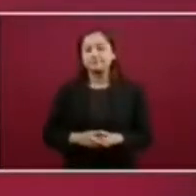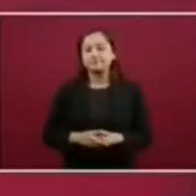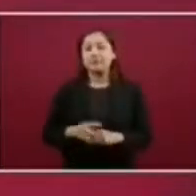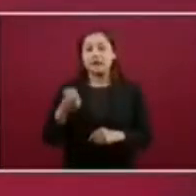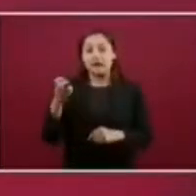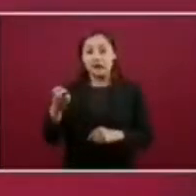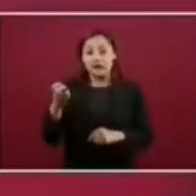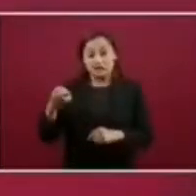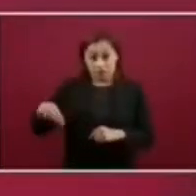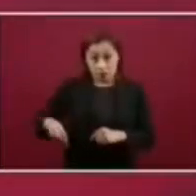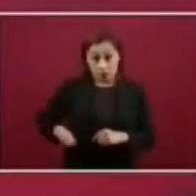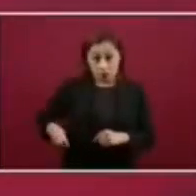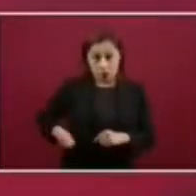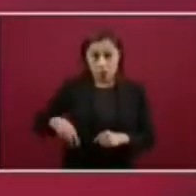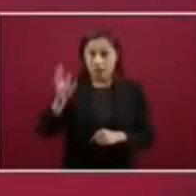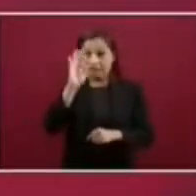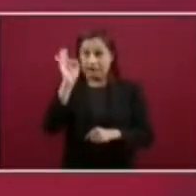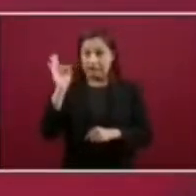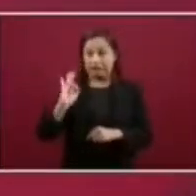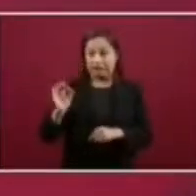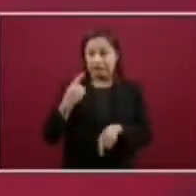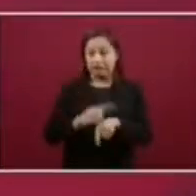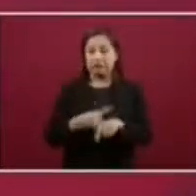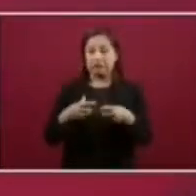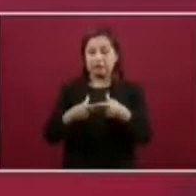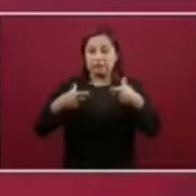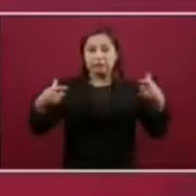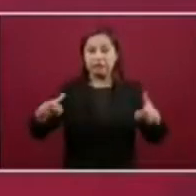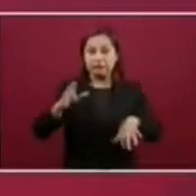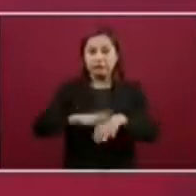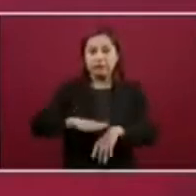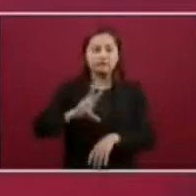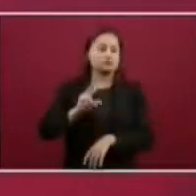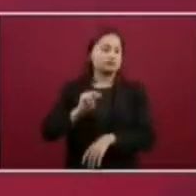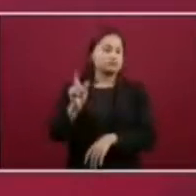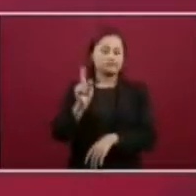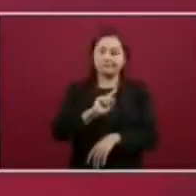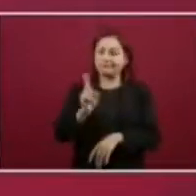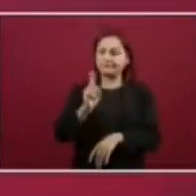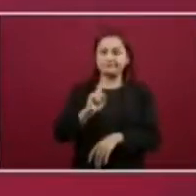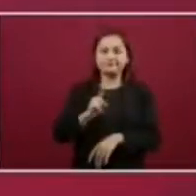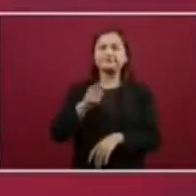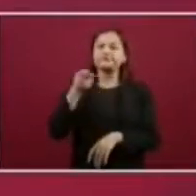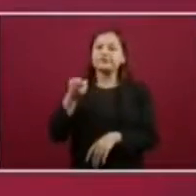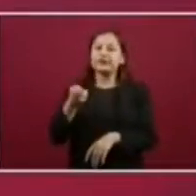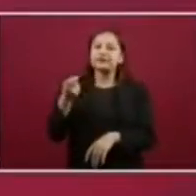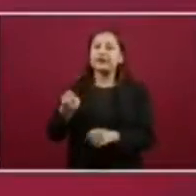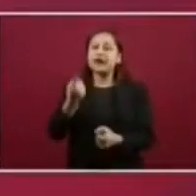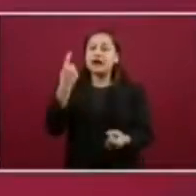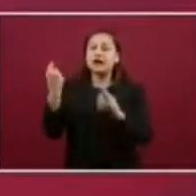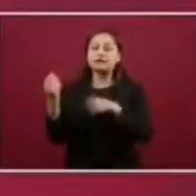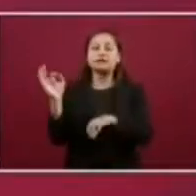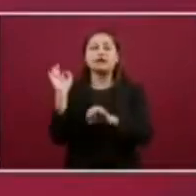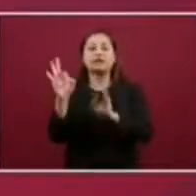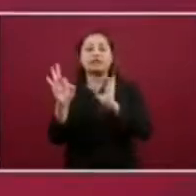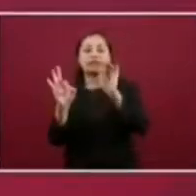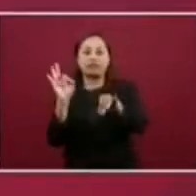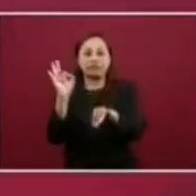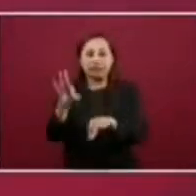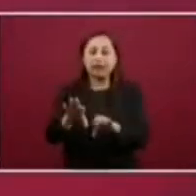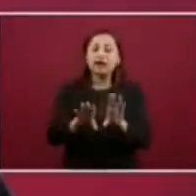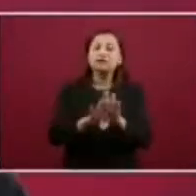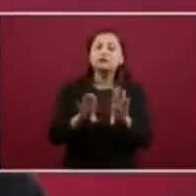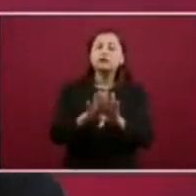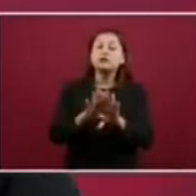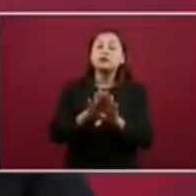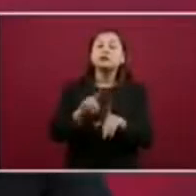y quererle atribuir a una acción concreta es parte de esta campaña de desinformación de agendas secundarias de